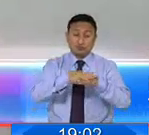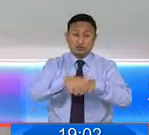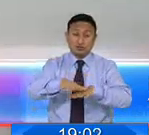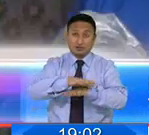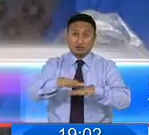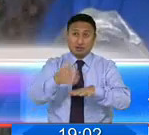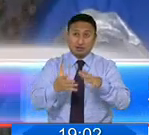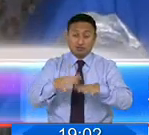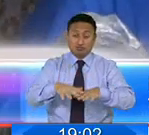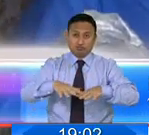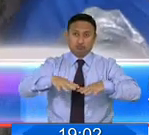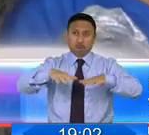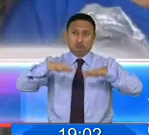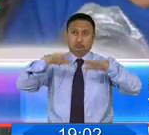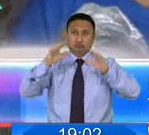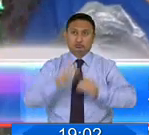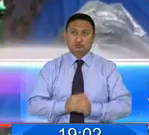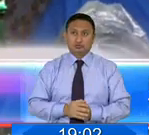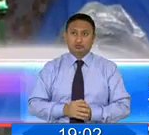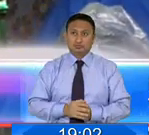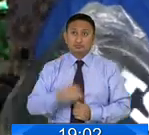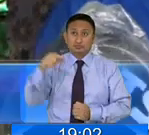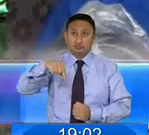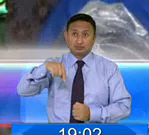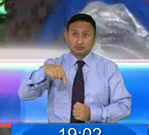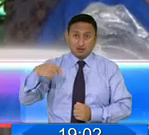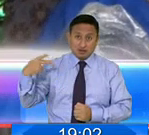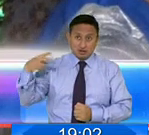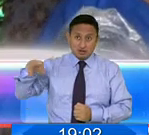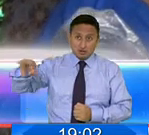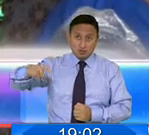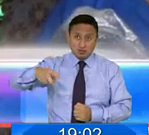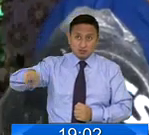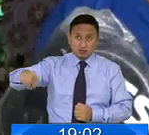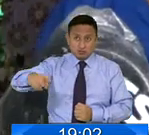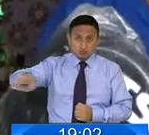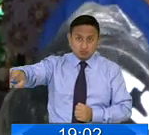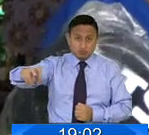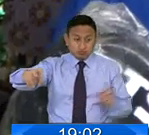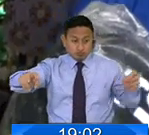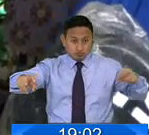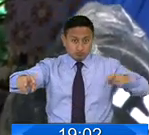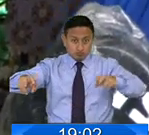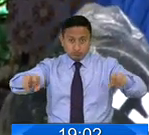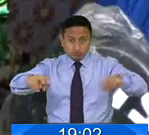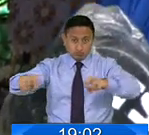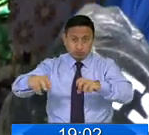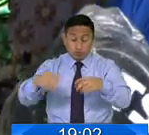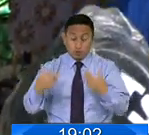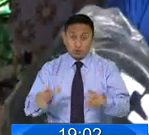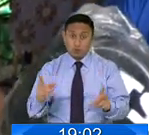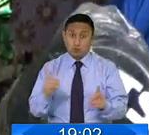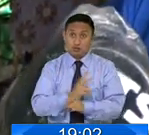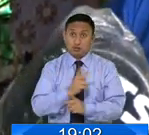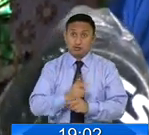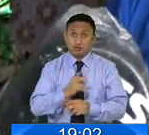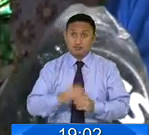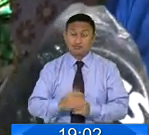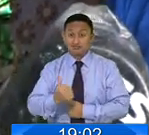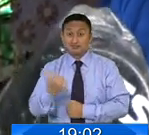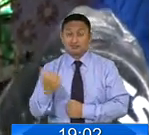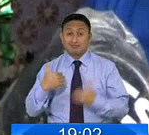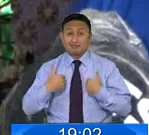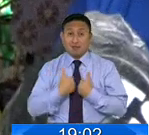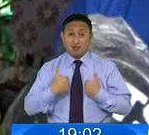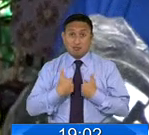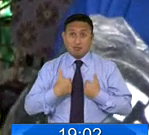incremente su caudal. Imagínense, las culebras como vienen a la orilla del río, ahora que estaba bien crecido. Por acá también los